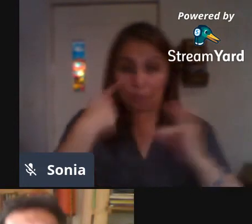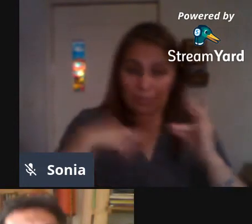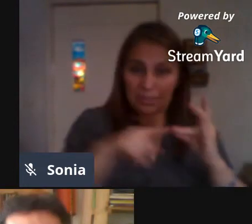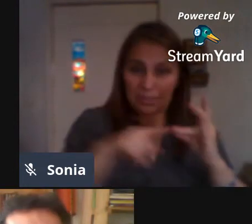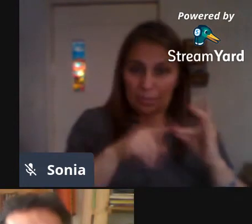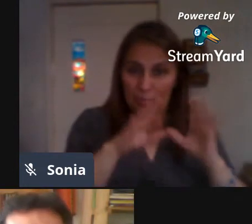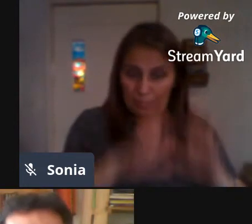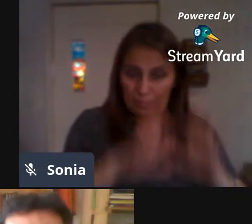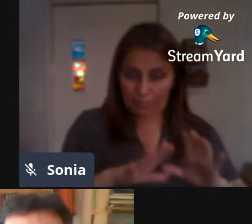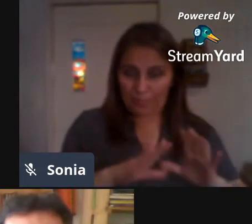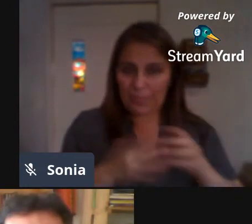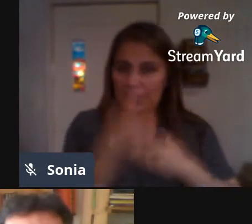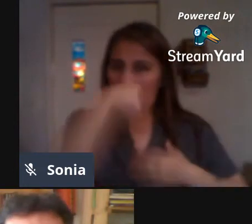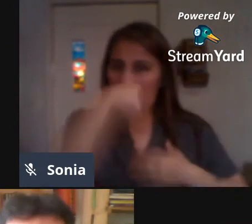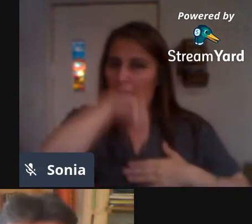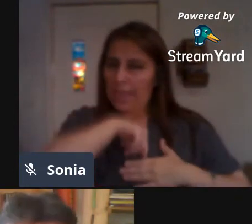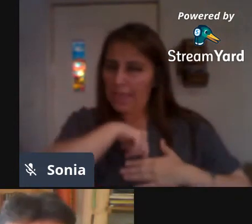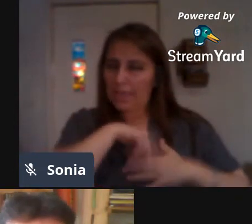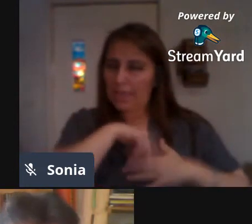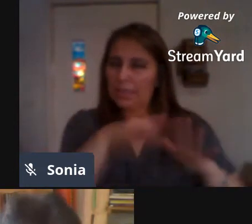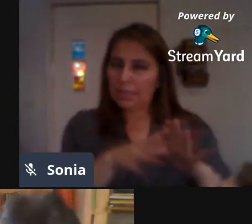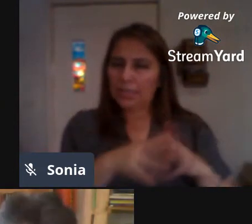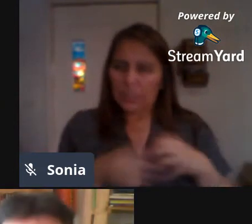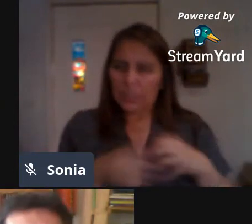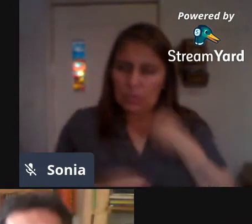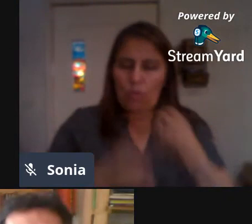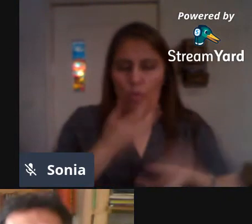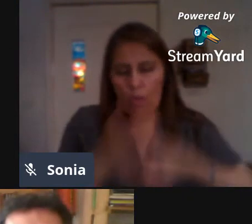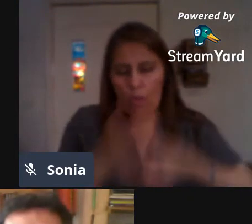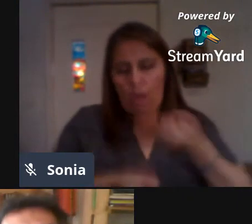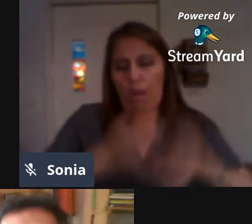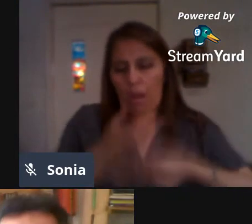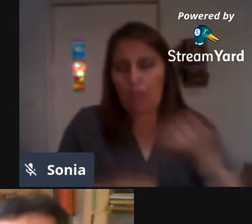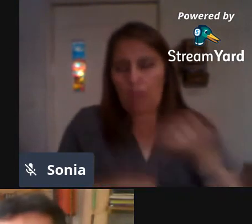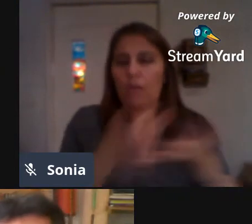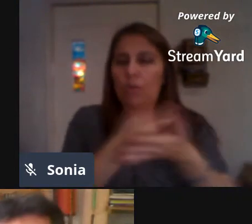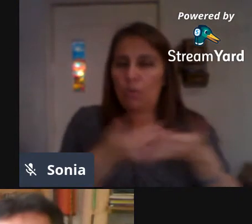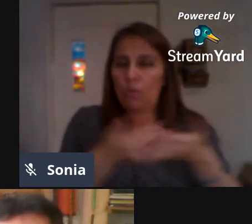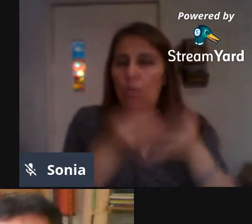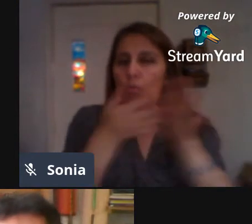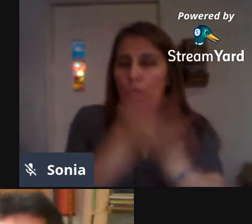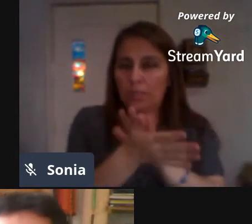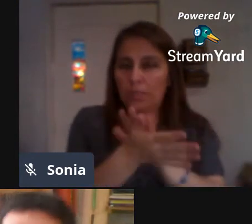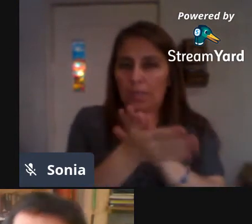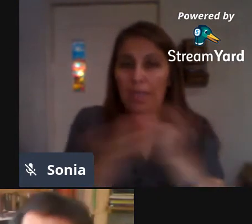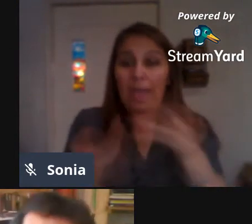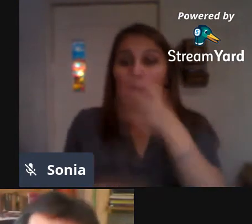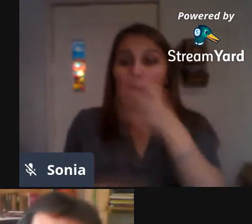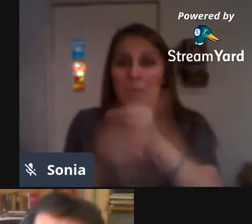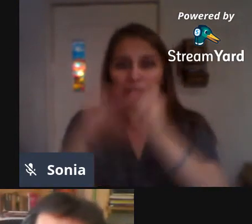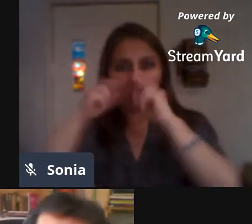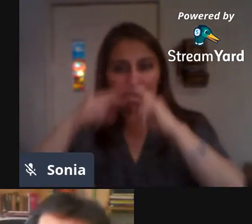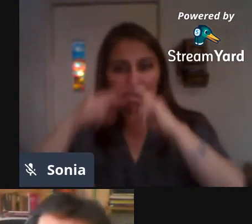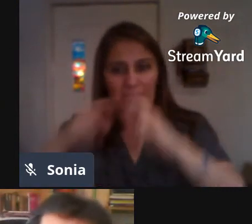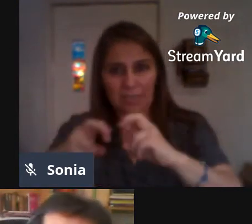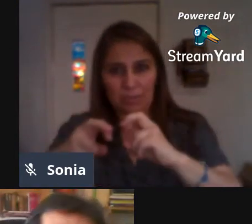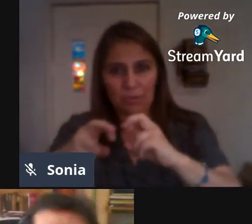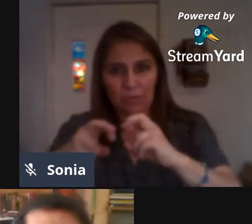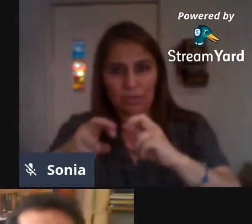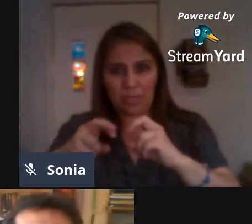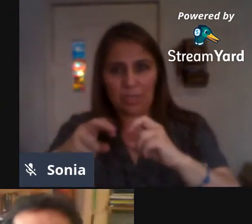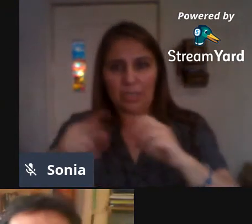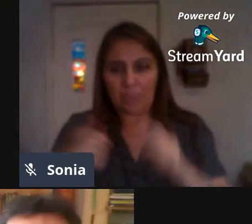escondido en ese drama que uno cuenta y esa investigación un poco va